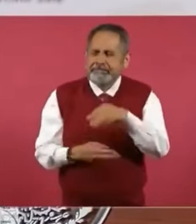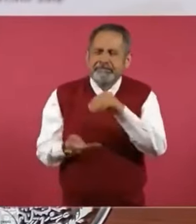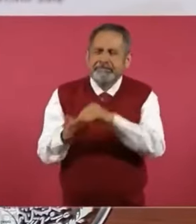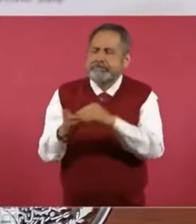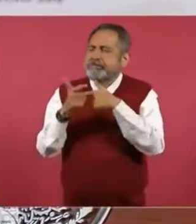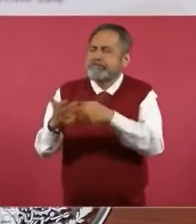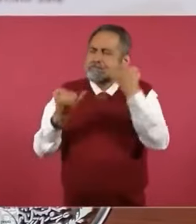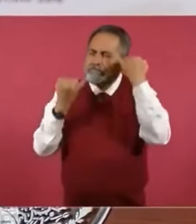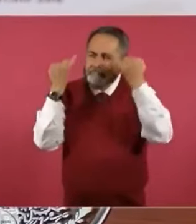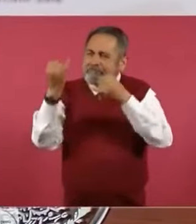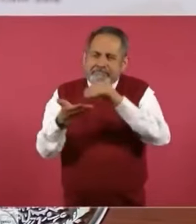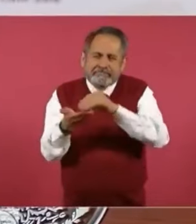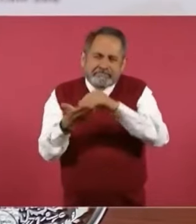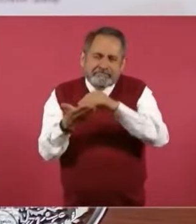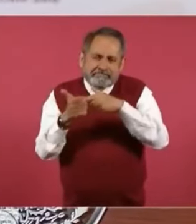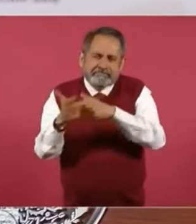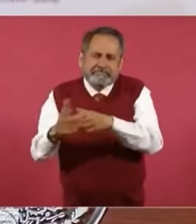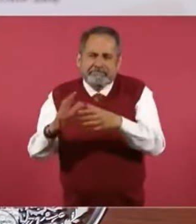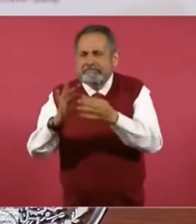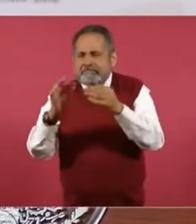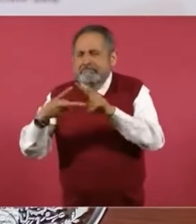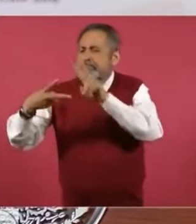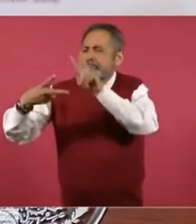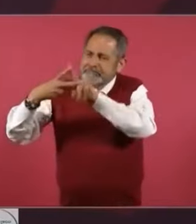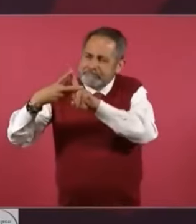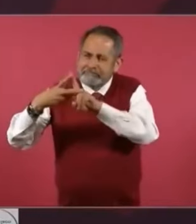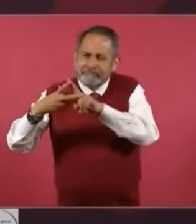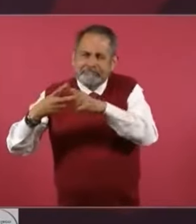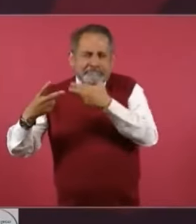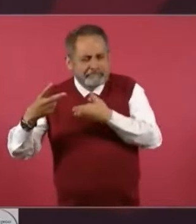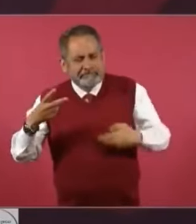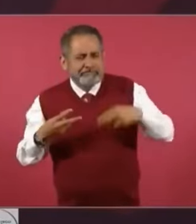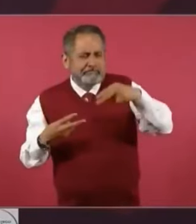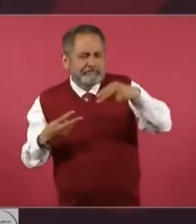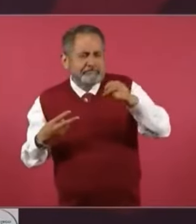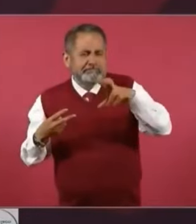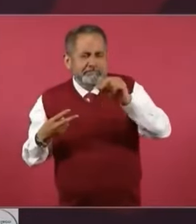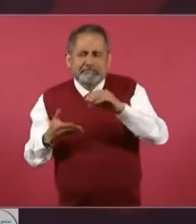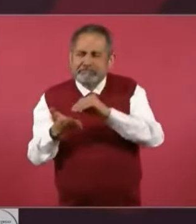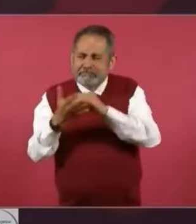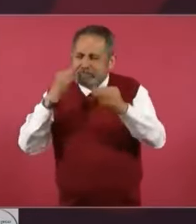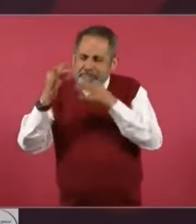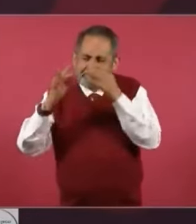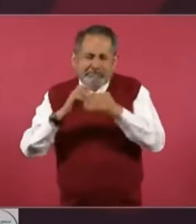campaña, ¿no?, de narcopresidente.